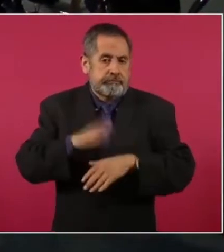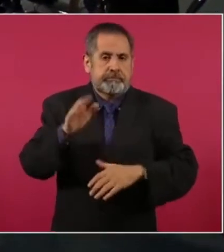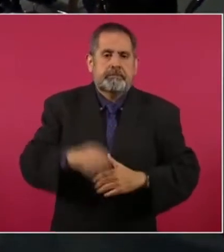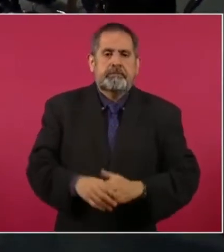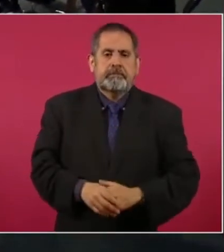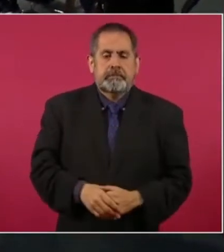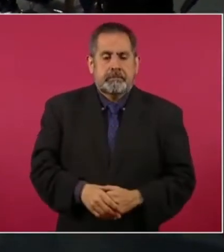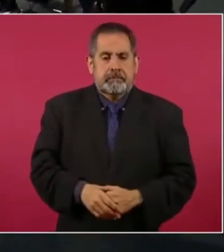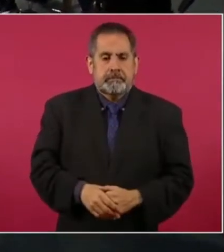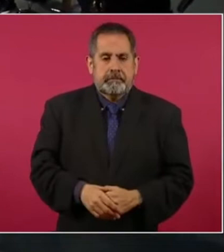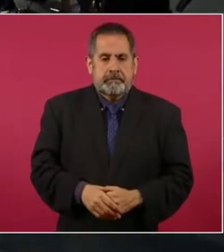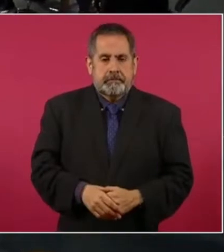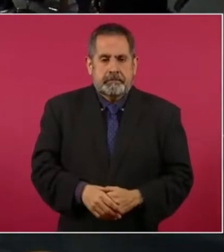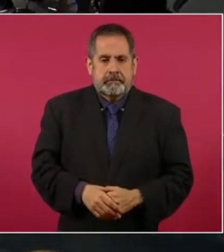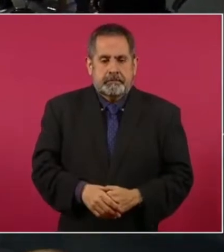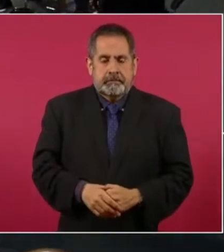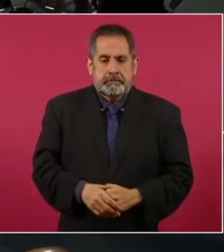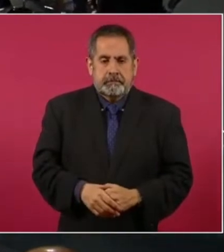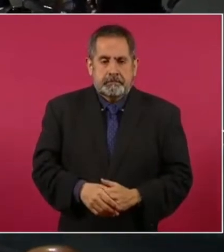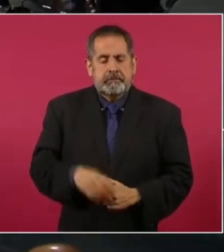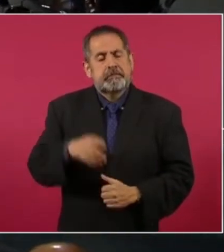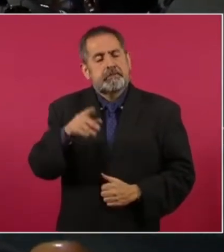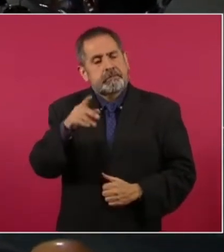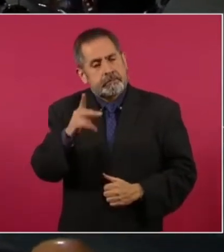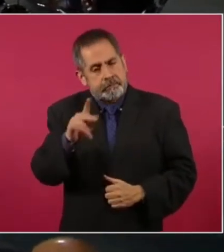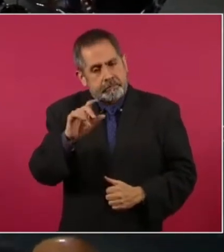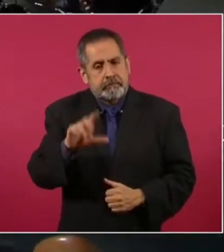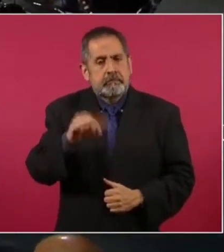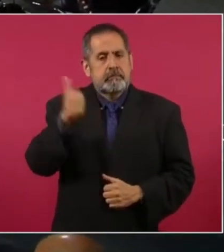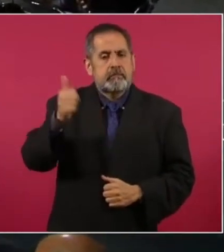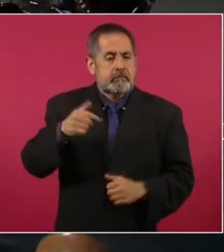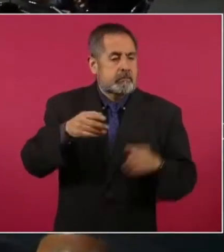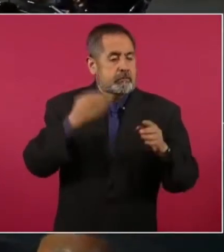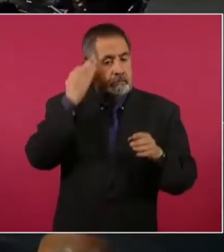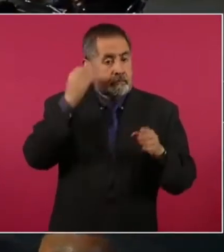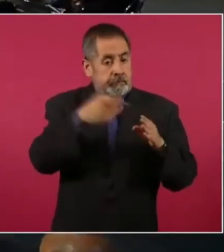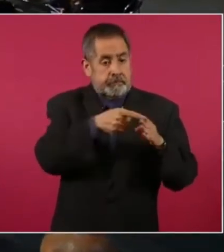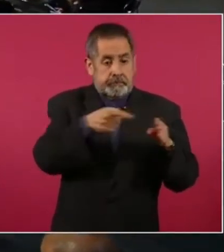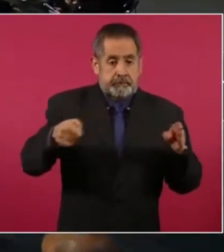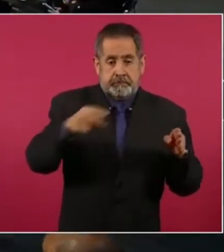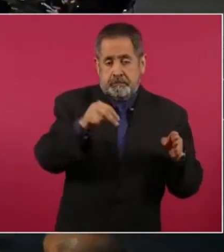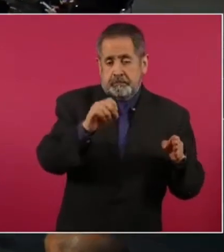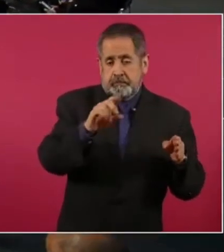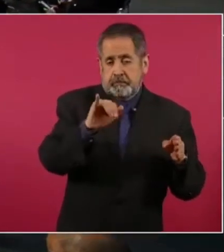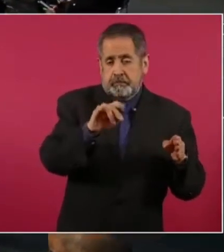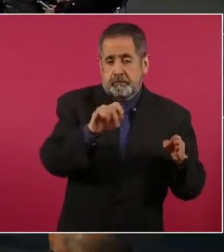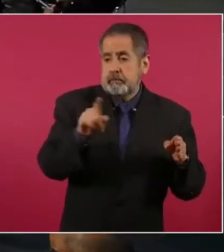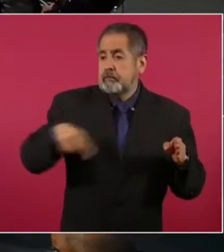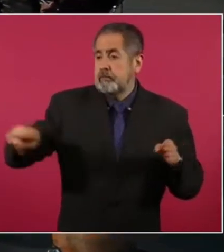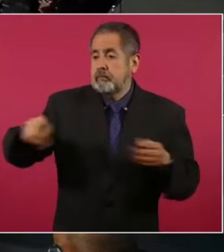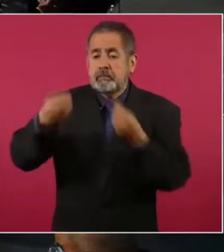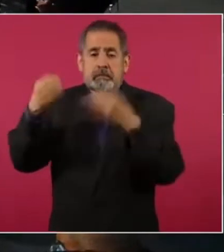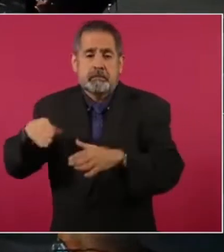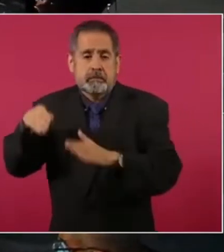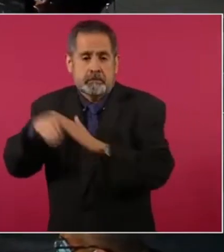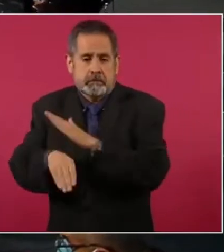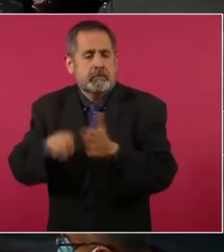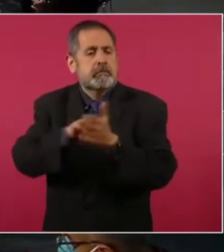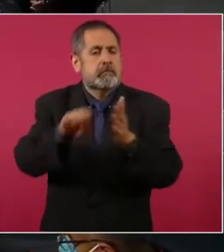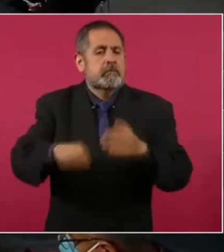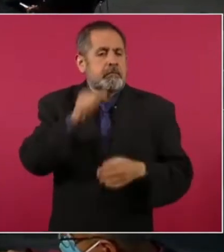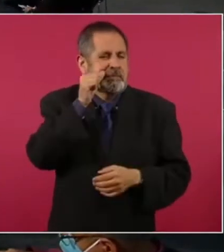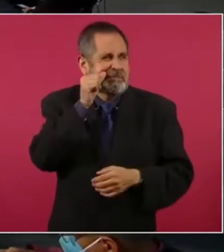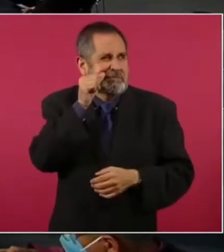Pero hay otros damnificados de la política neoliberal. Por ejemplo, ayer o antier